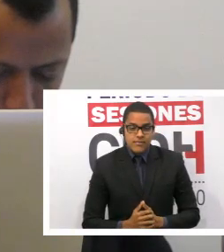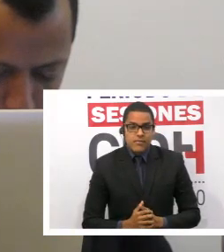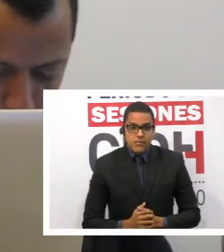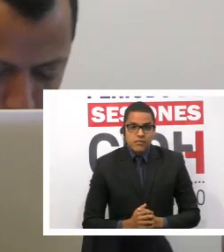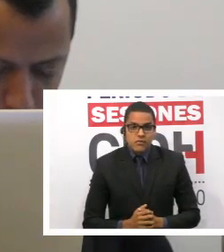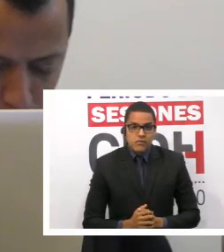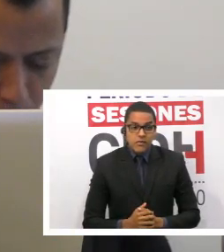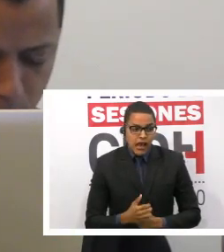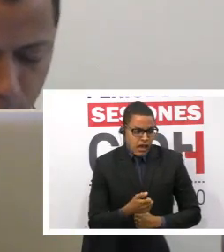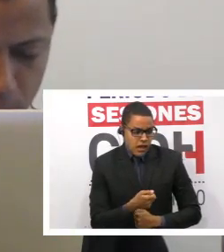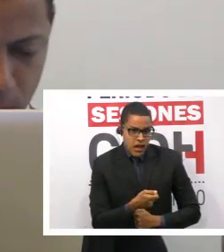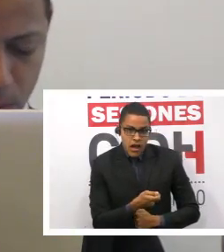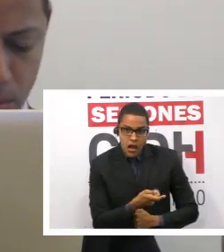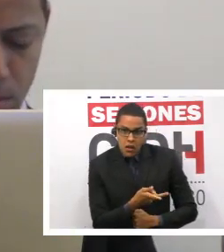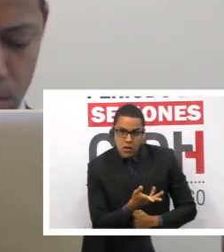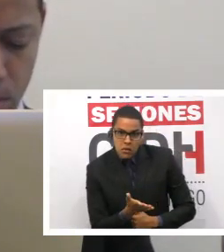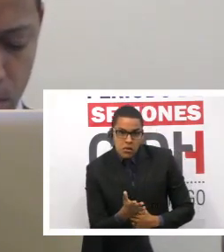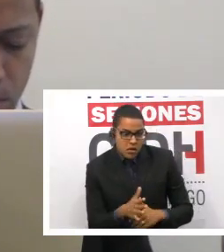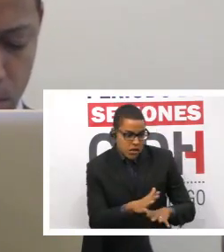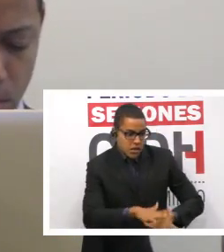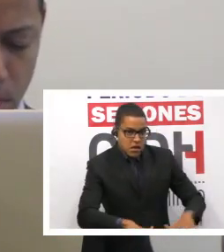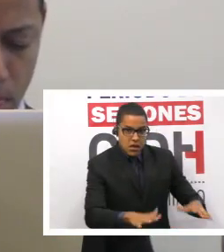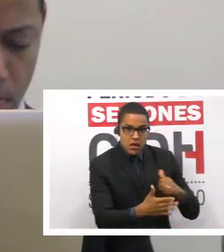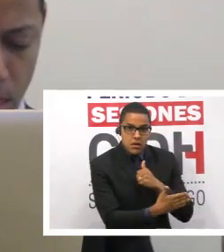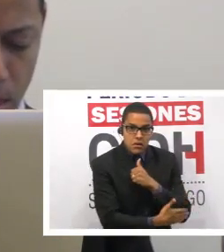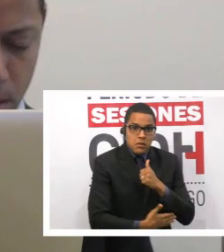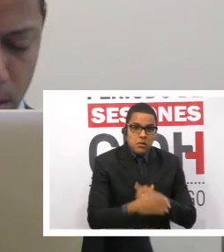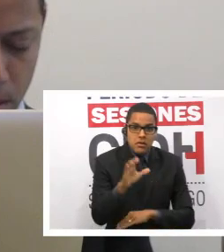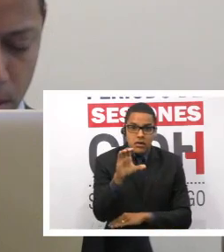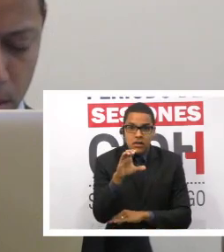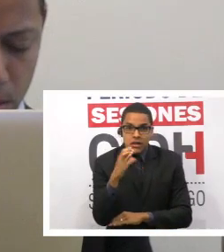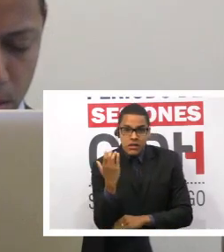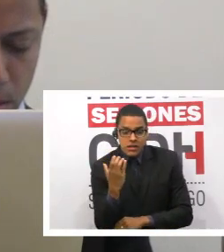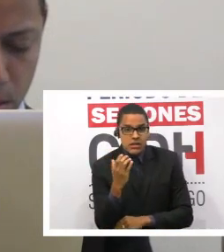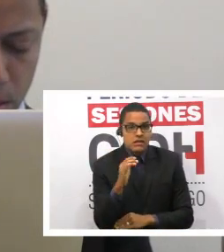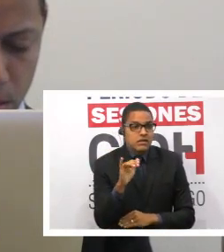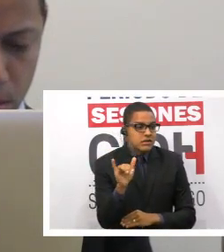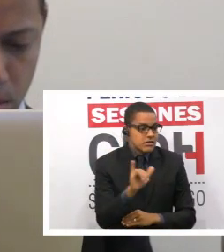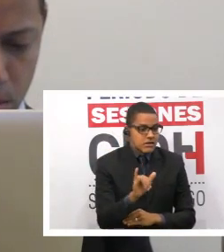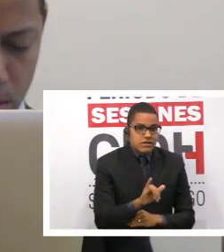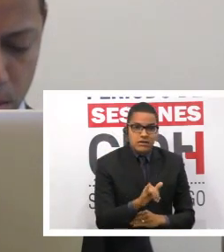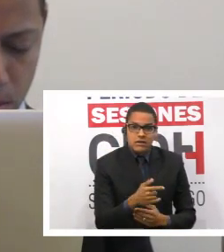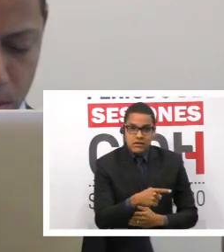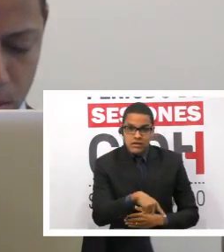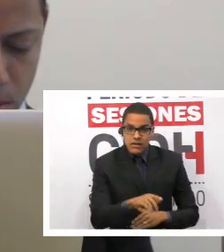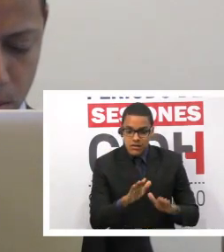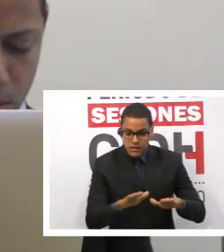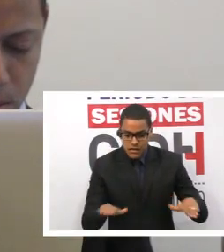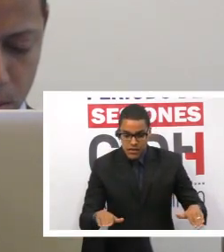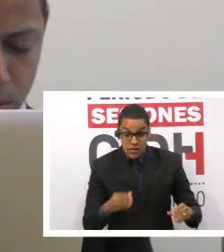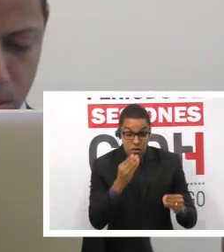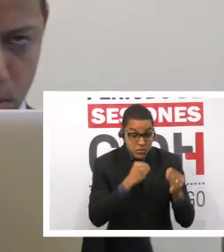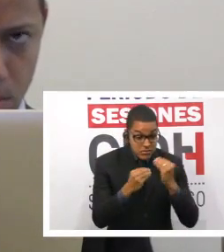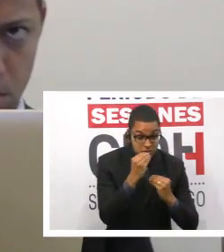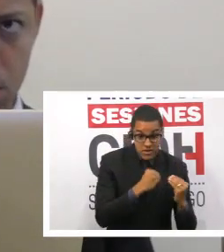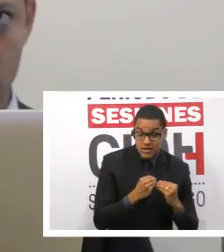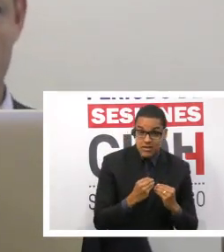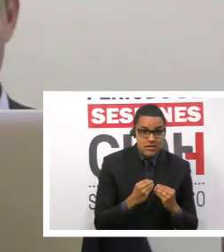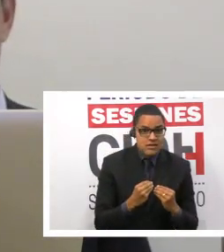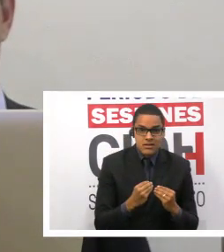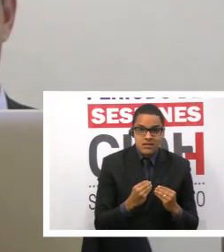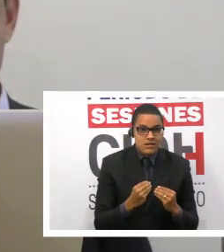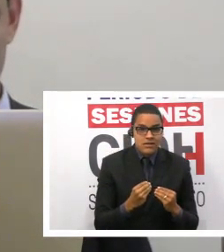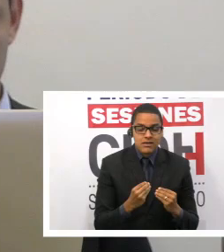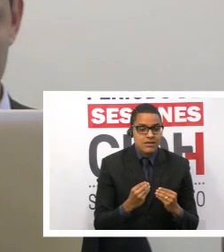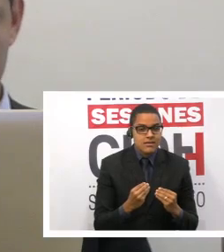enfrentan tasas de mortalidad infantil superiores a las de países del áfrica subshariana según cifras oficiales un niño indígena en el